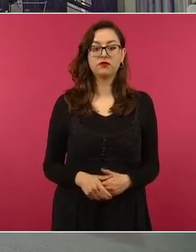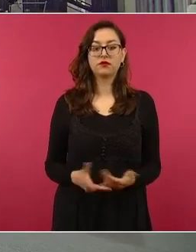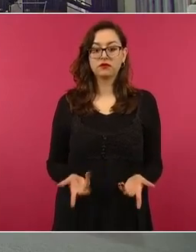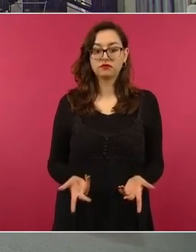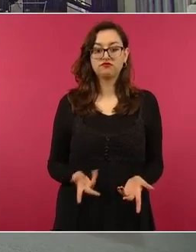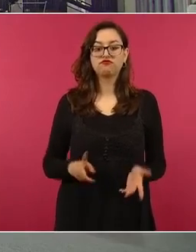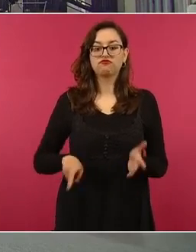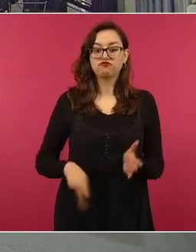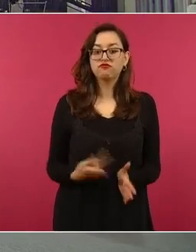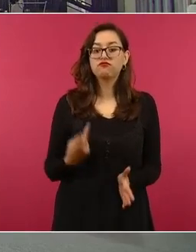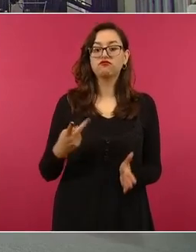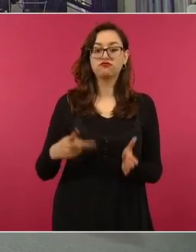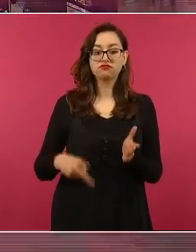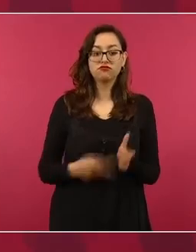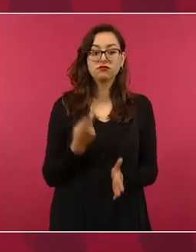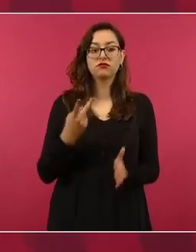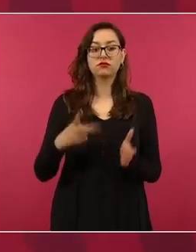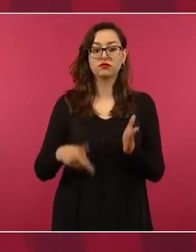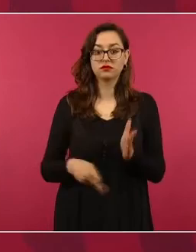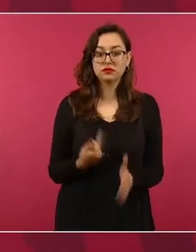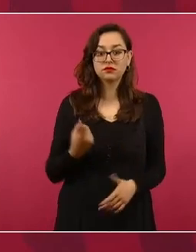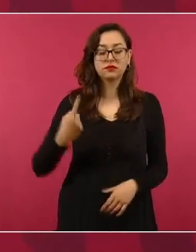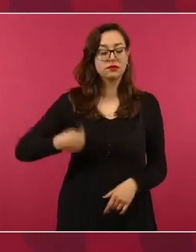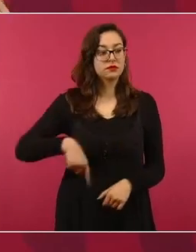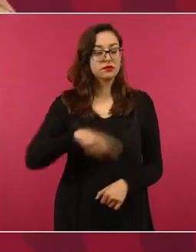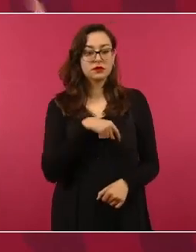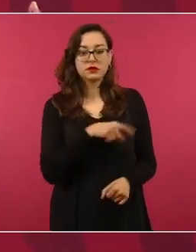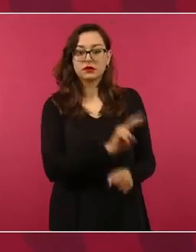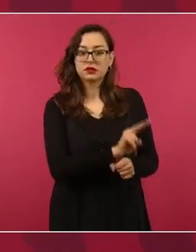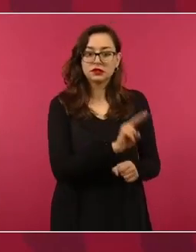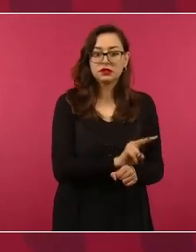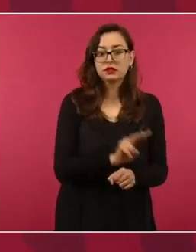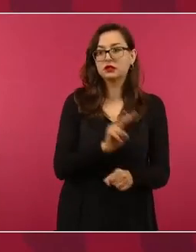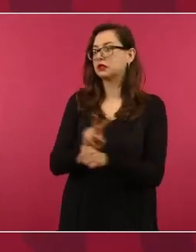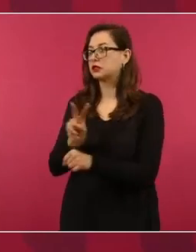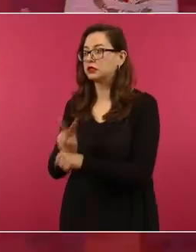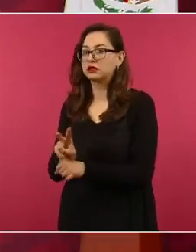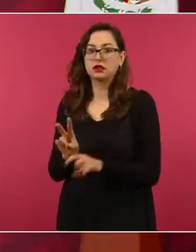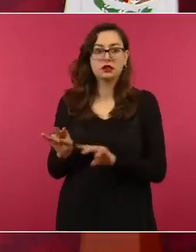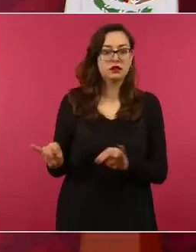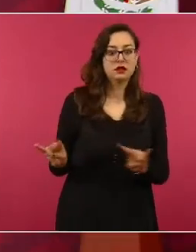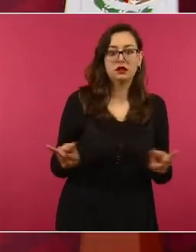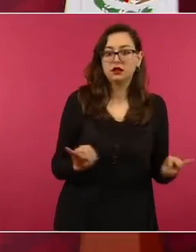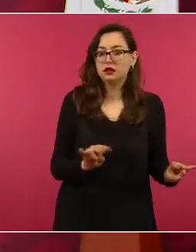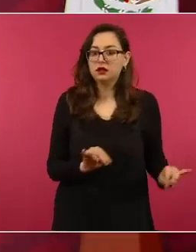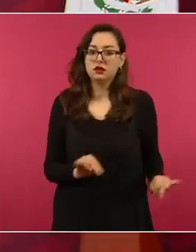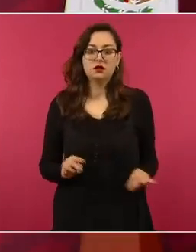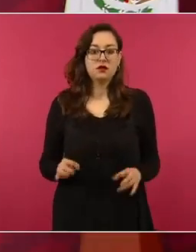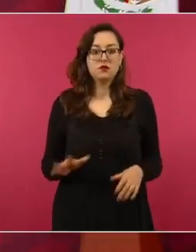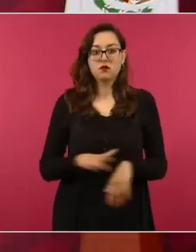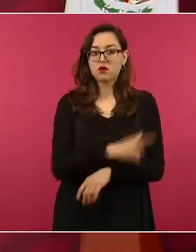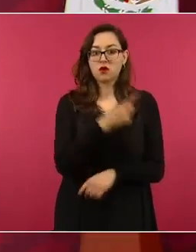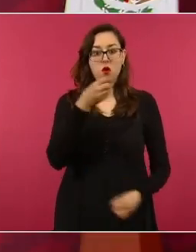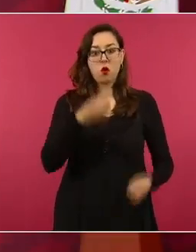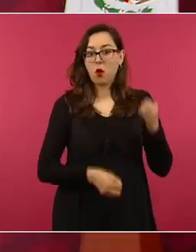constantemente lo estamos viendo. Y tenemos que andar, ahora sí que a las vivas,